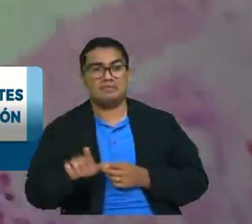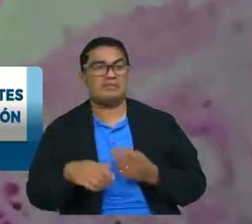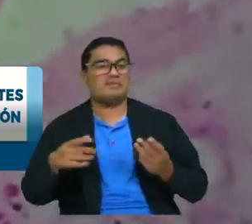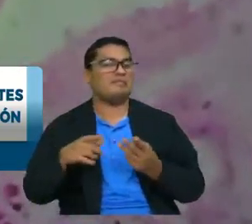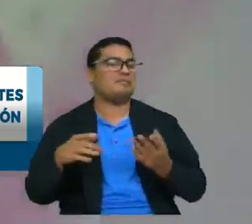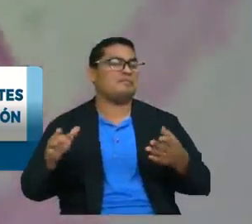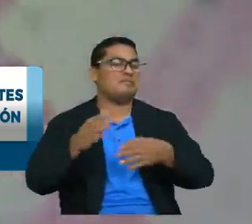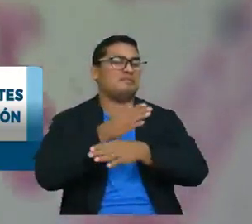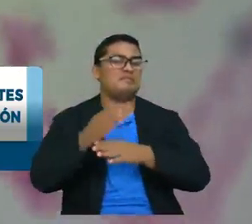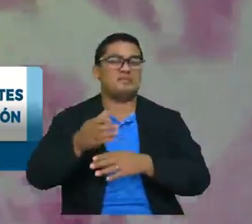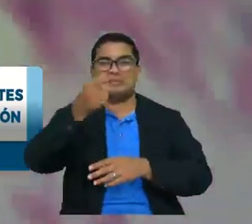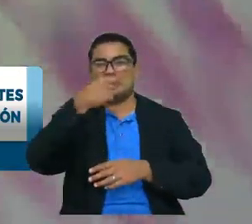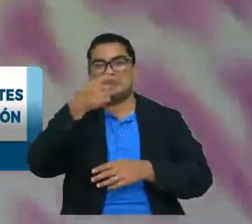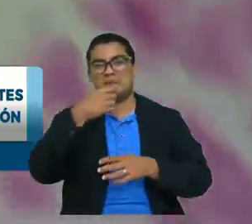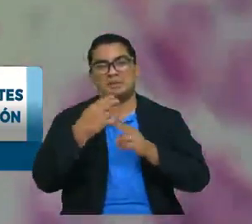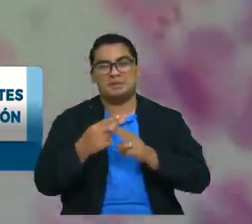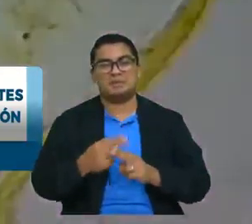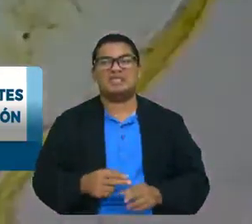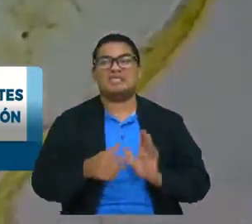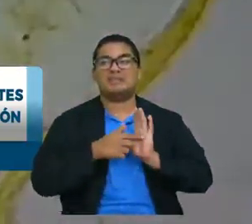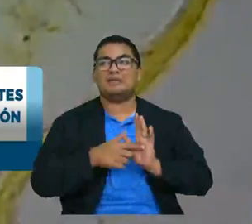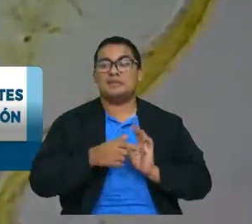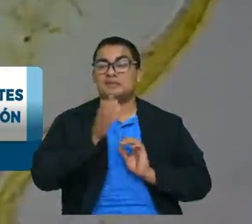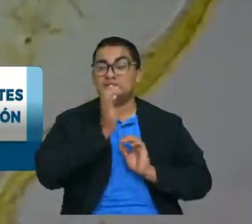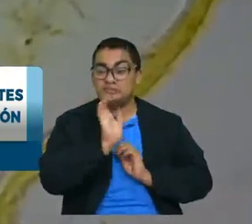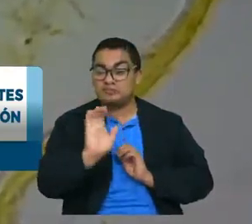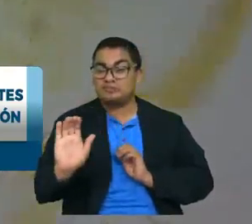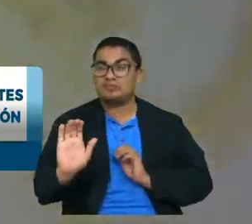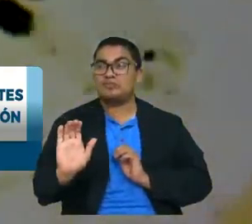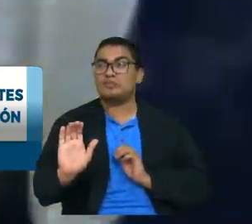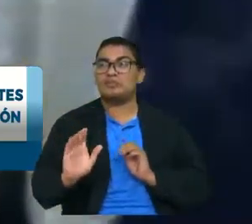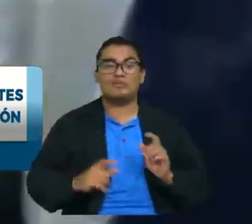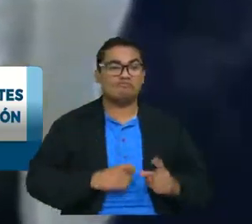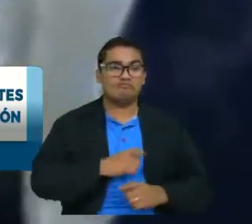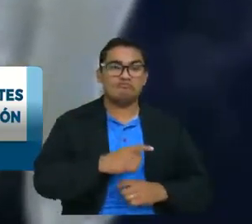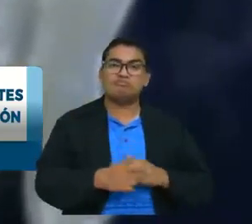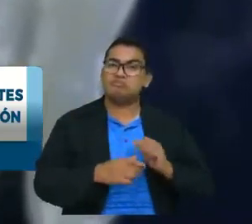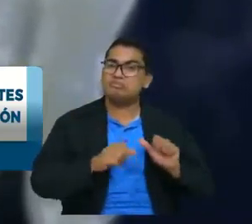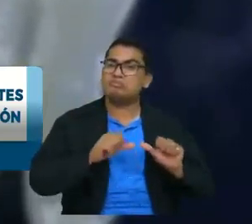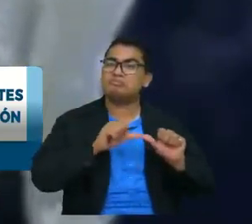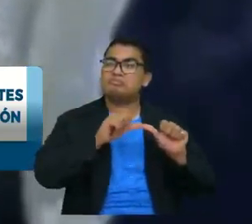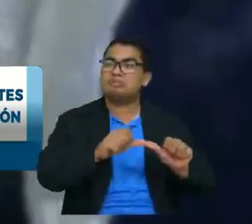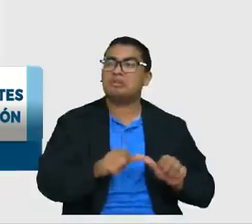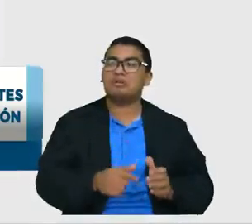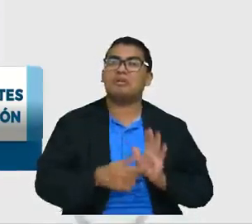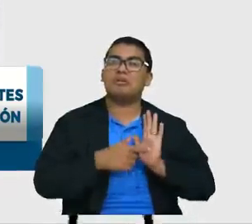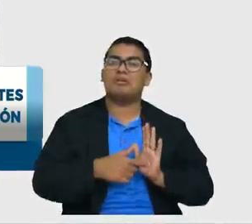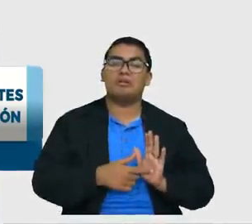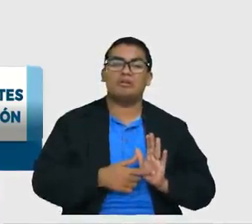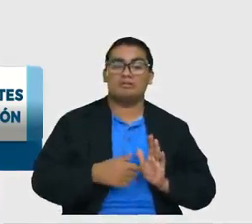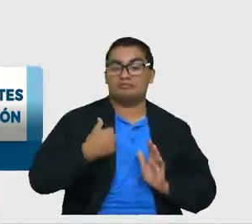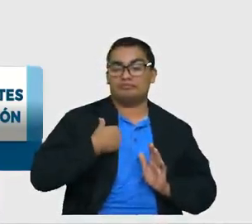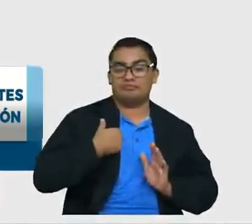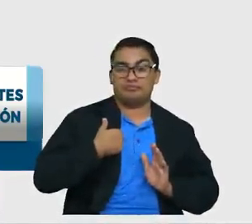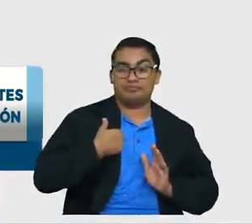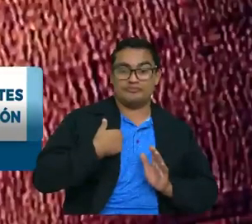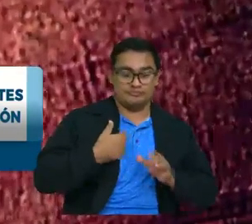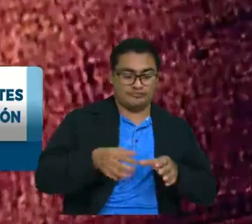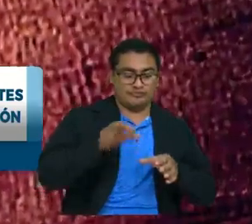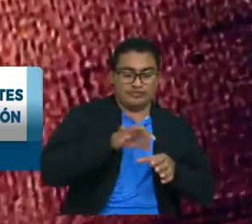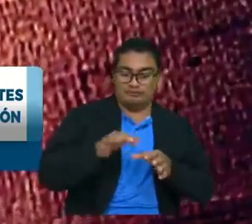Entonces, de acuerdo, por ejemplo, si un niño vos lo desparasitas y continúa con síntomas, nosotros hacemos un examen general de ese y te sale el tipo